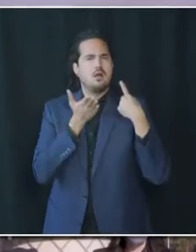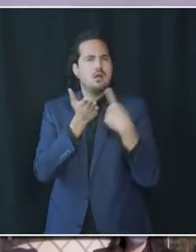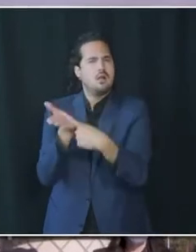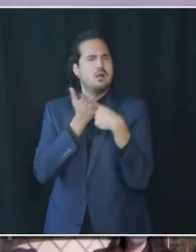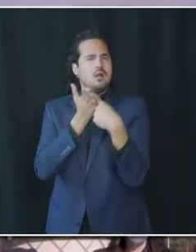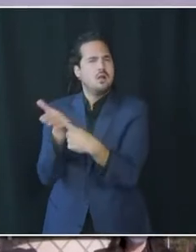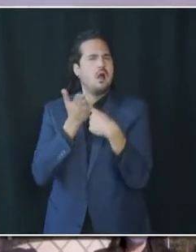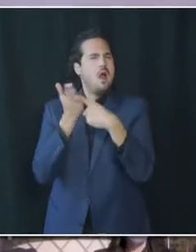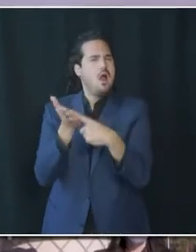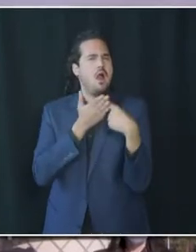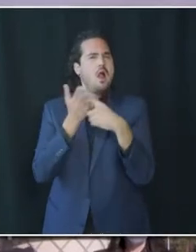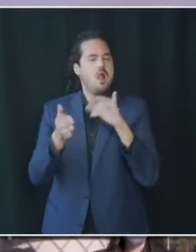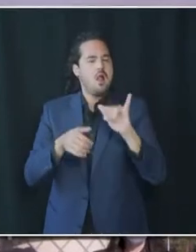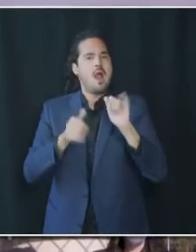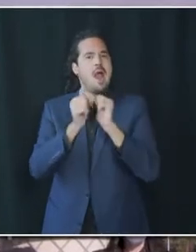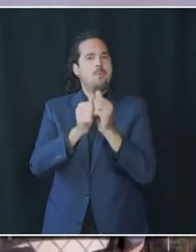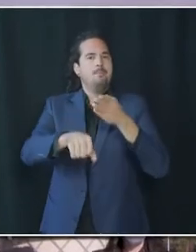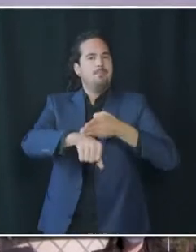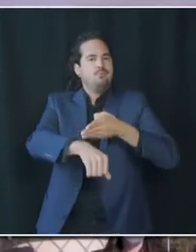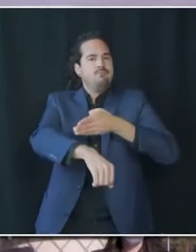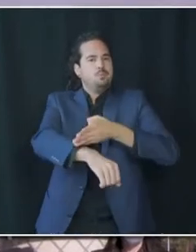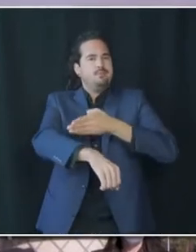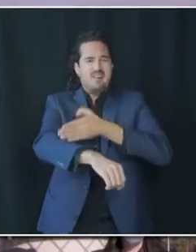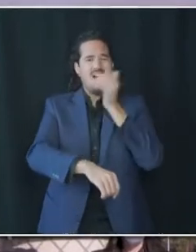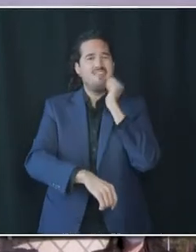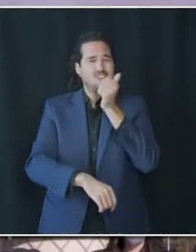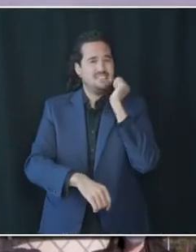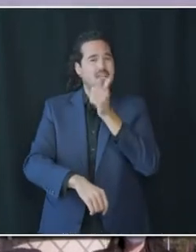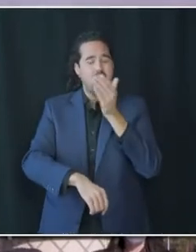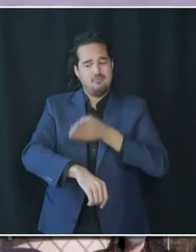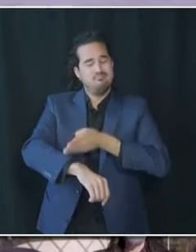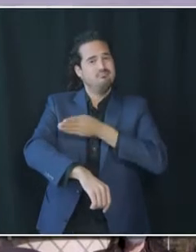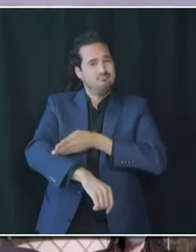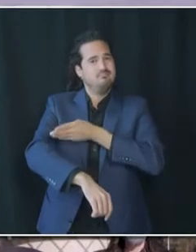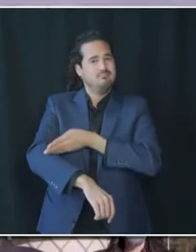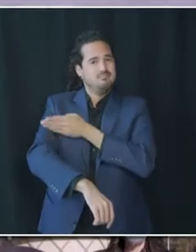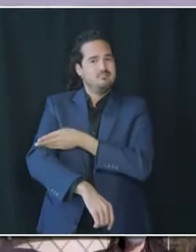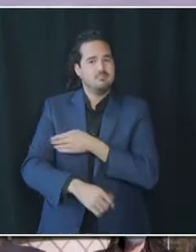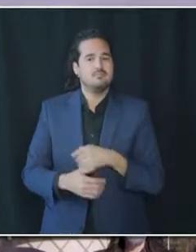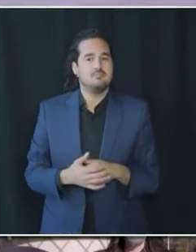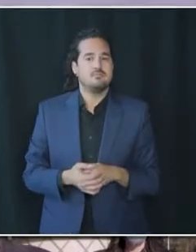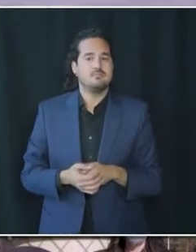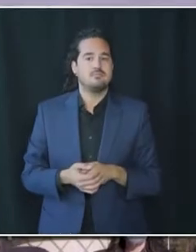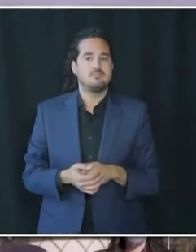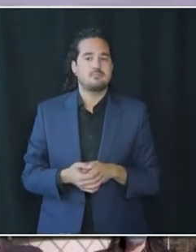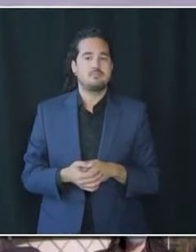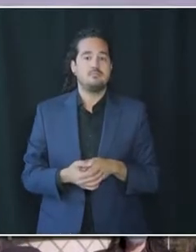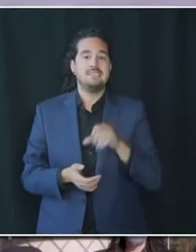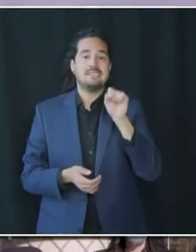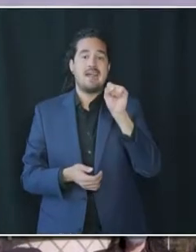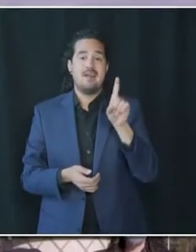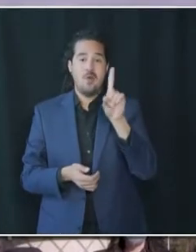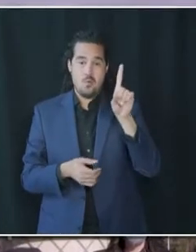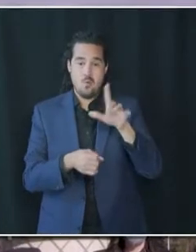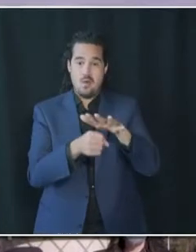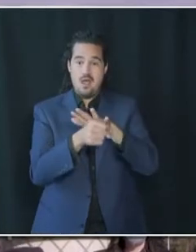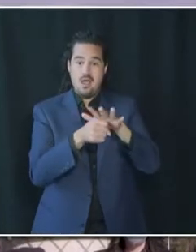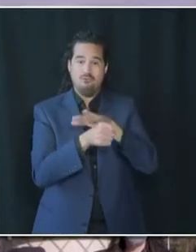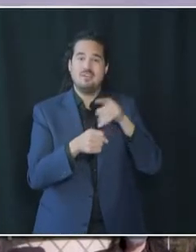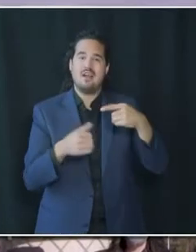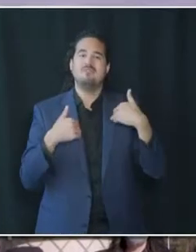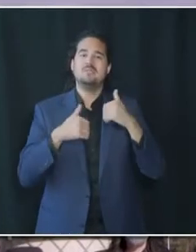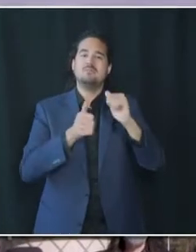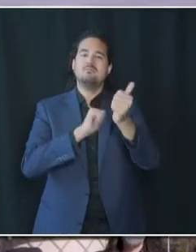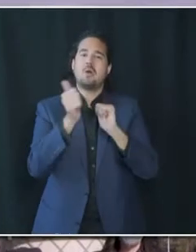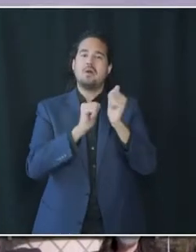que estudiantes han demandado ellos quieren regresar inmediatamente a la competencia y si quiere hablar algo